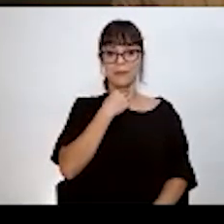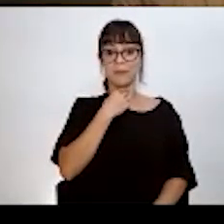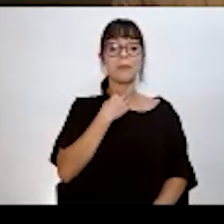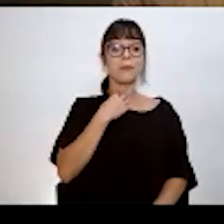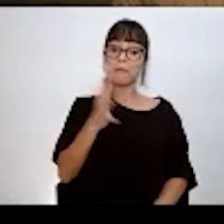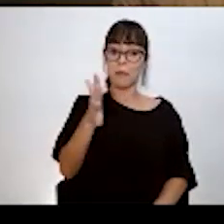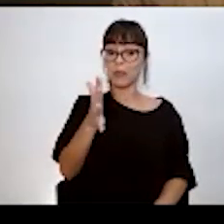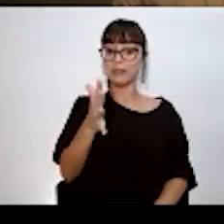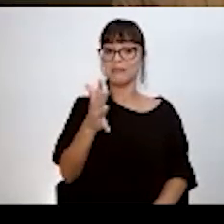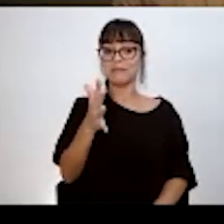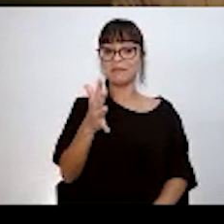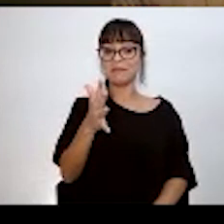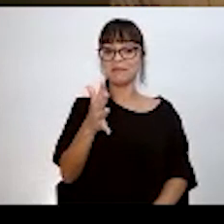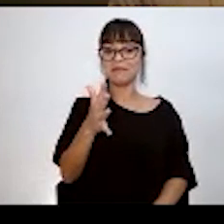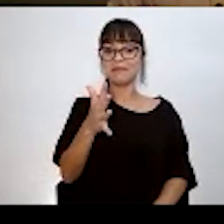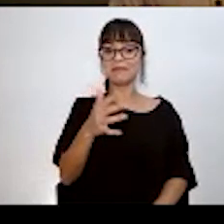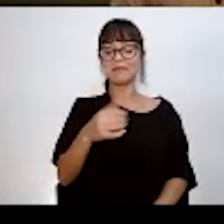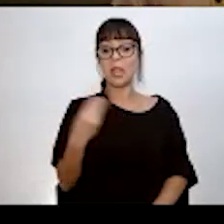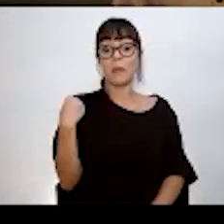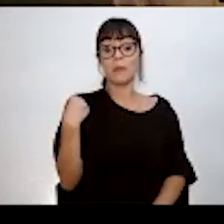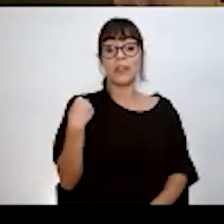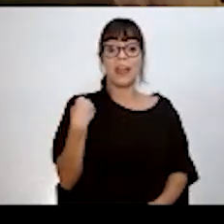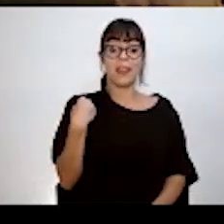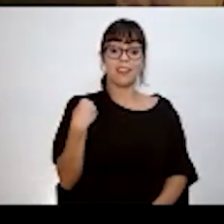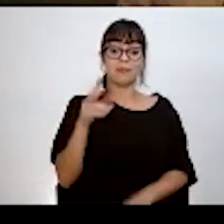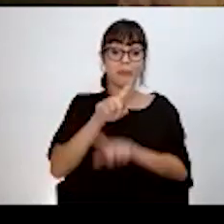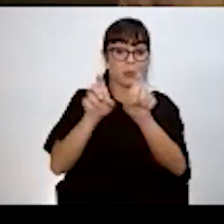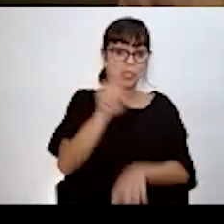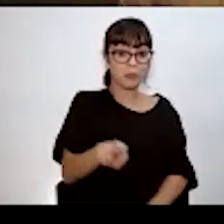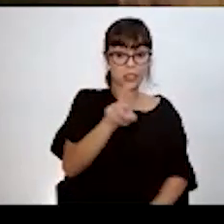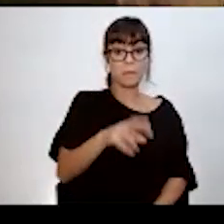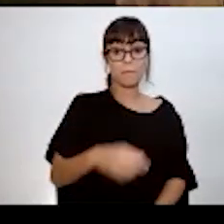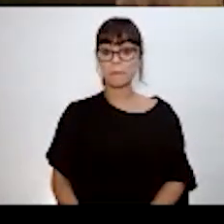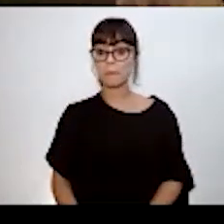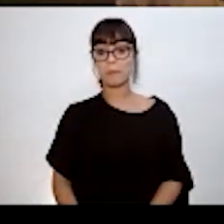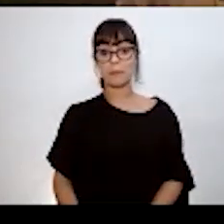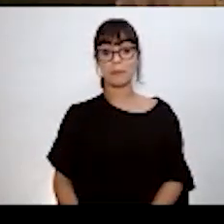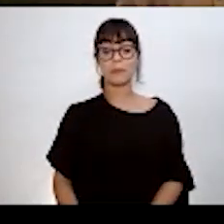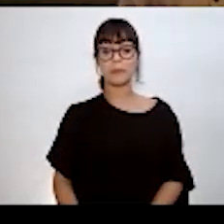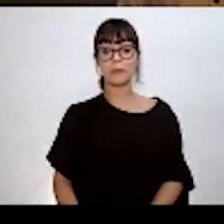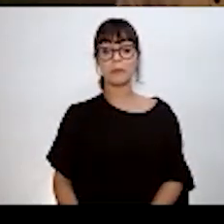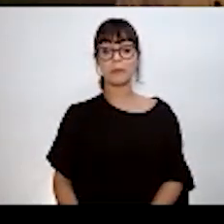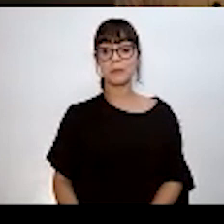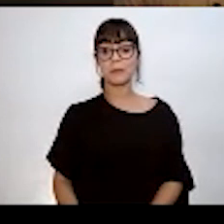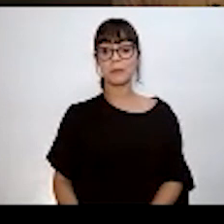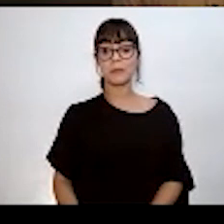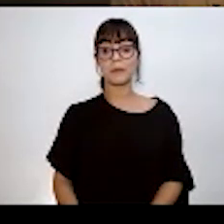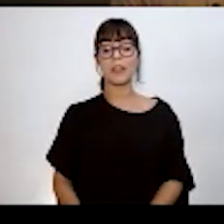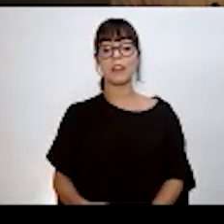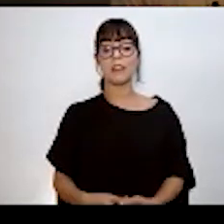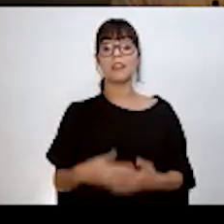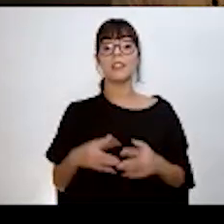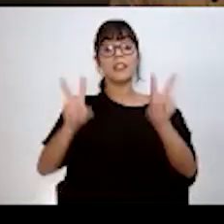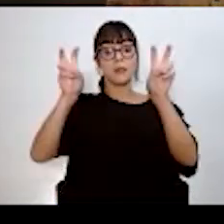¿Sí? Vale, ok. Vale. Por lo que sabemos hasta el momento, el proceso de desertización